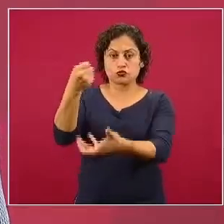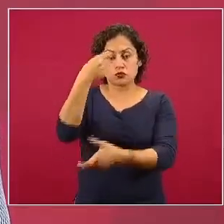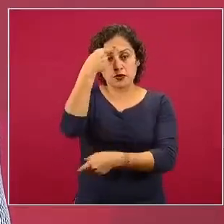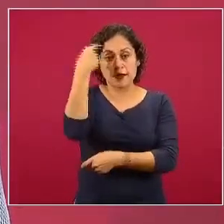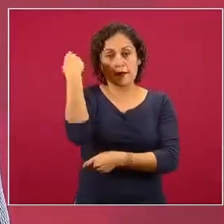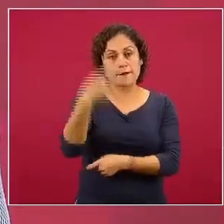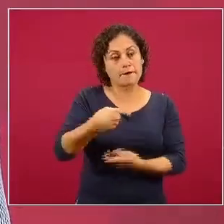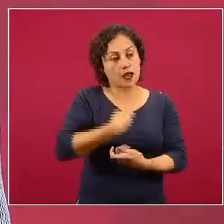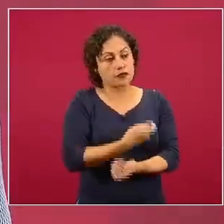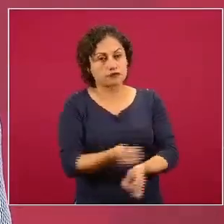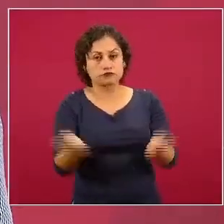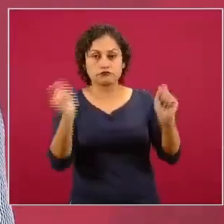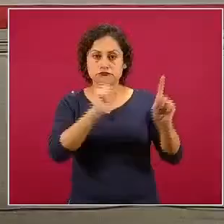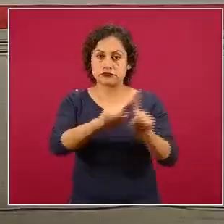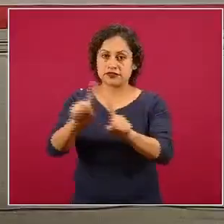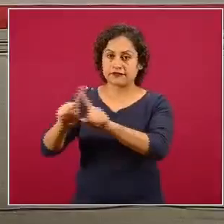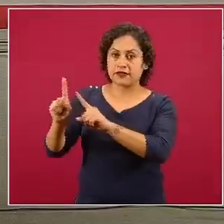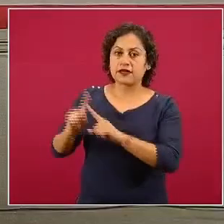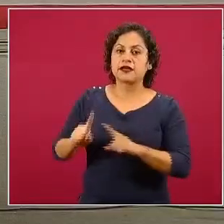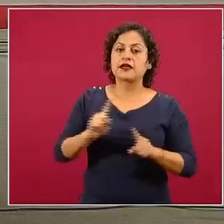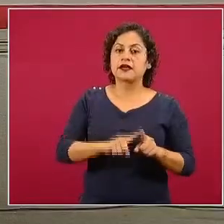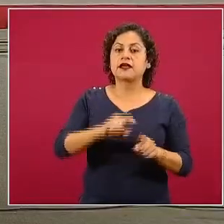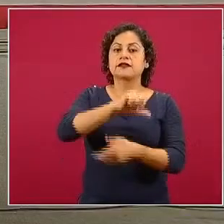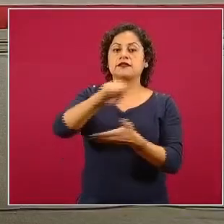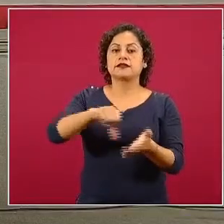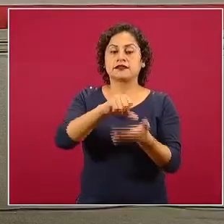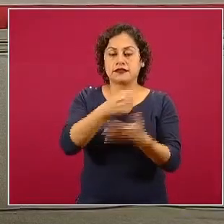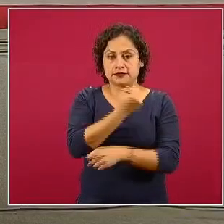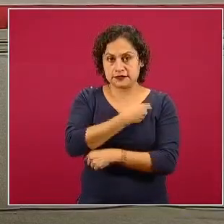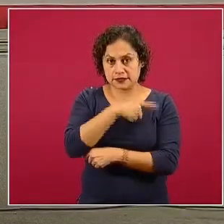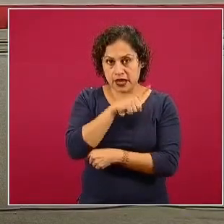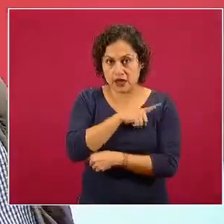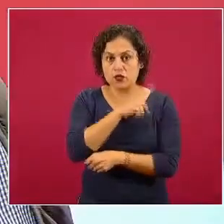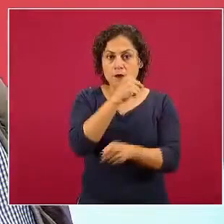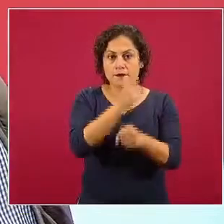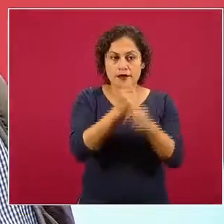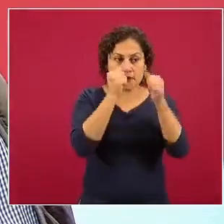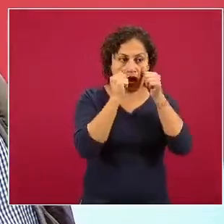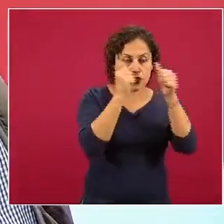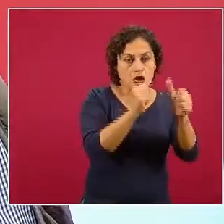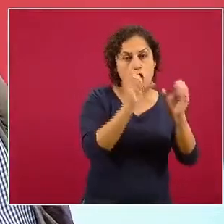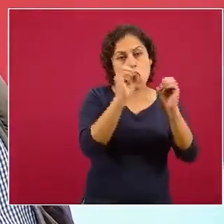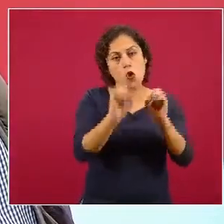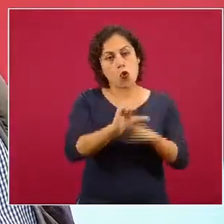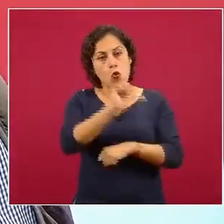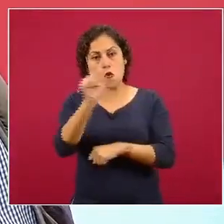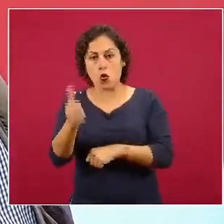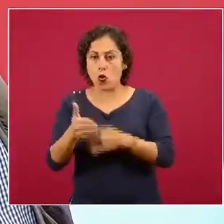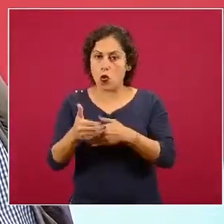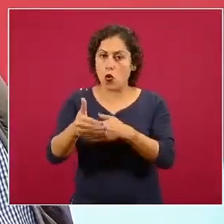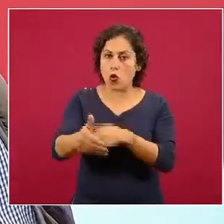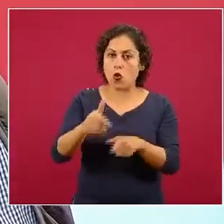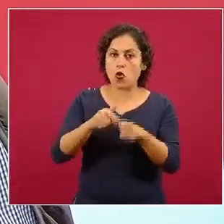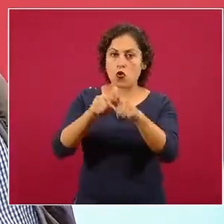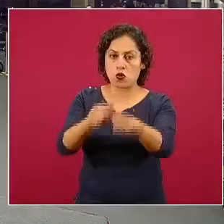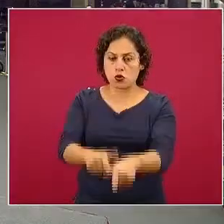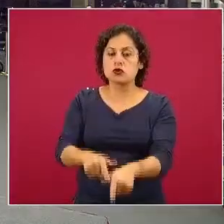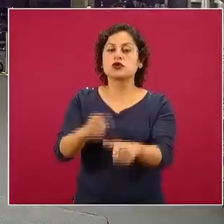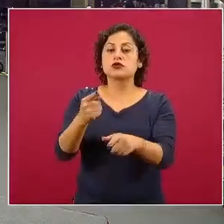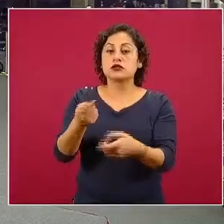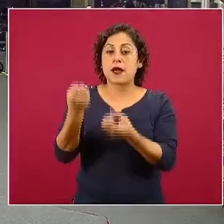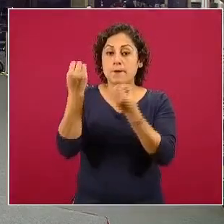necesidades, tanto en el primer, segundo como tercer nivel de atención, no solamente de insumos y medicamentos, sino también de